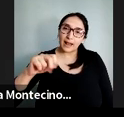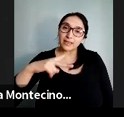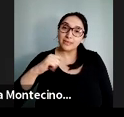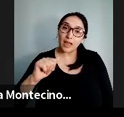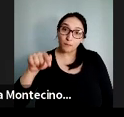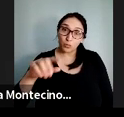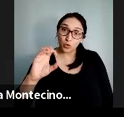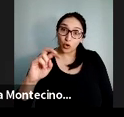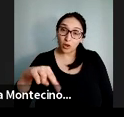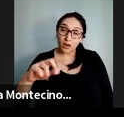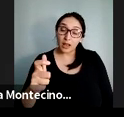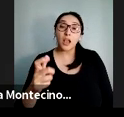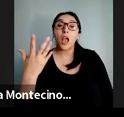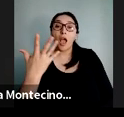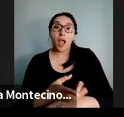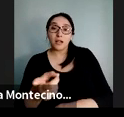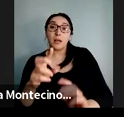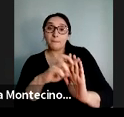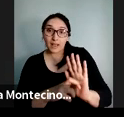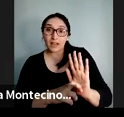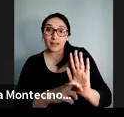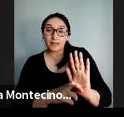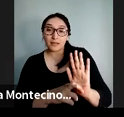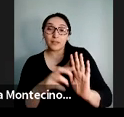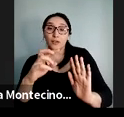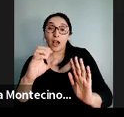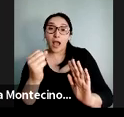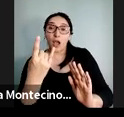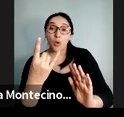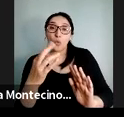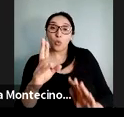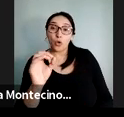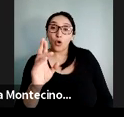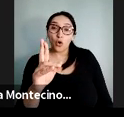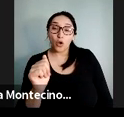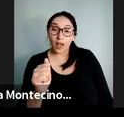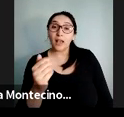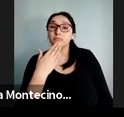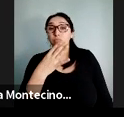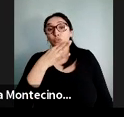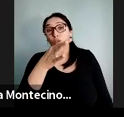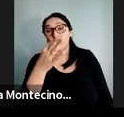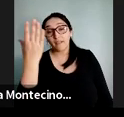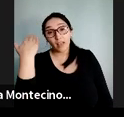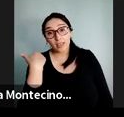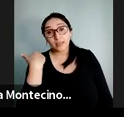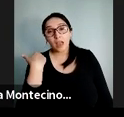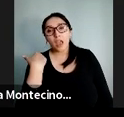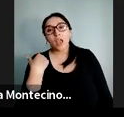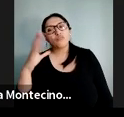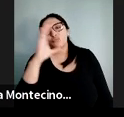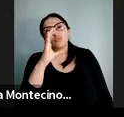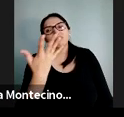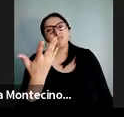la página del proyecto Aurora, donde, como les contaba, ¿cierto? Buscamos formar en